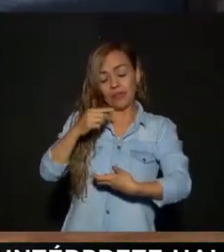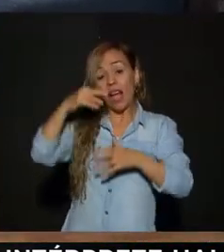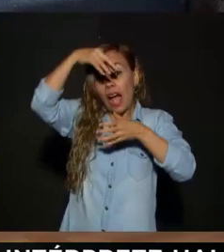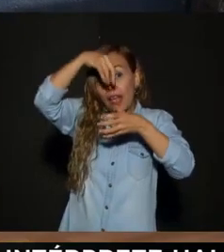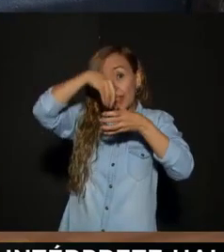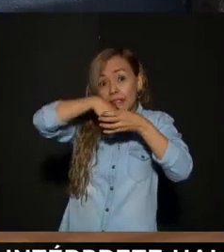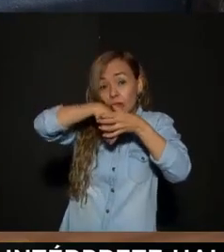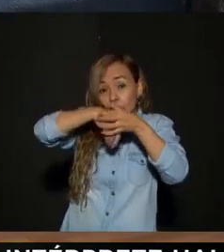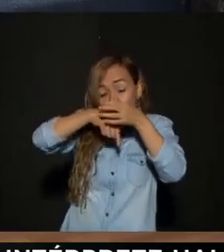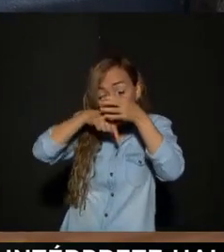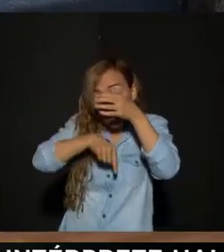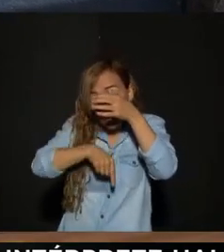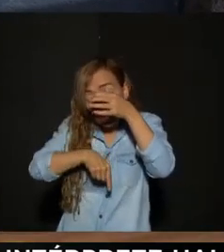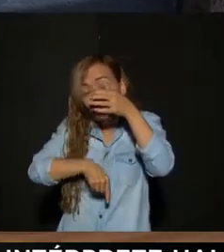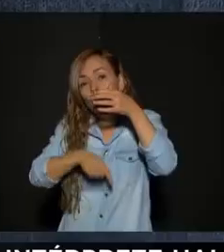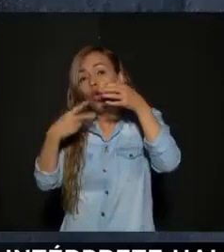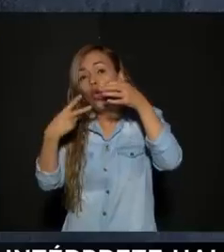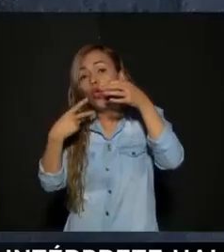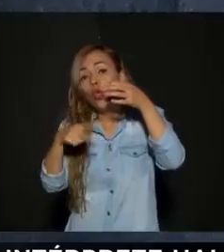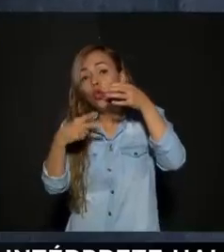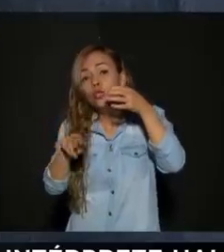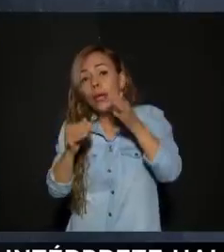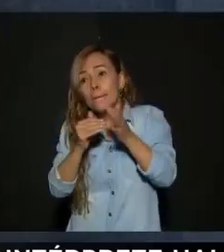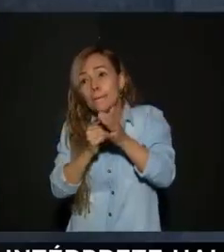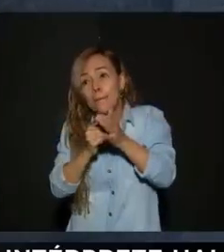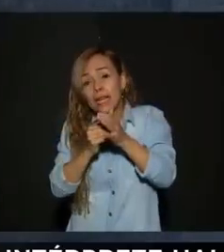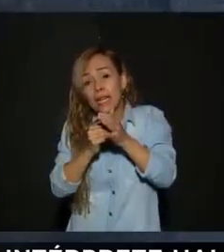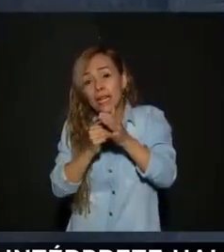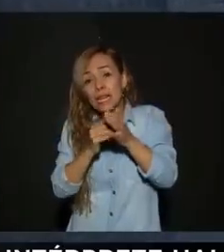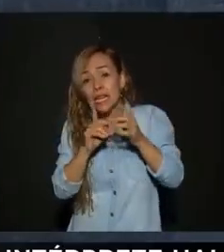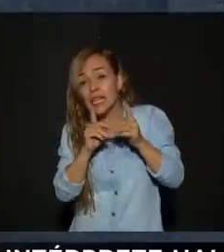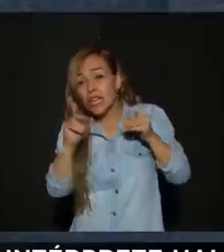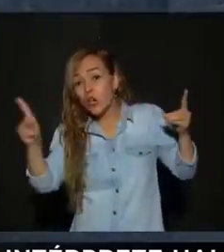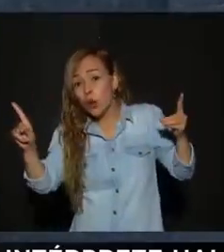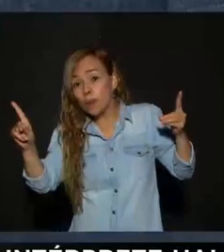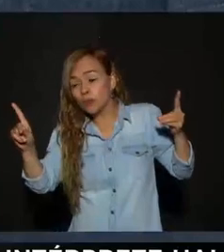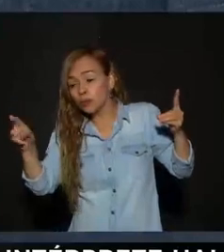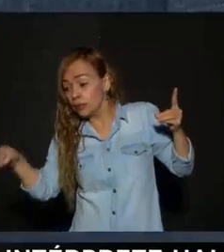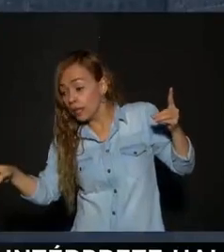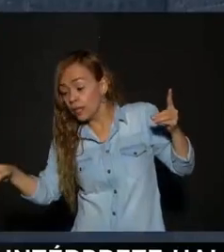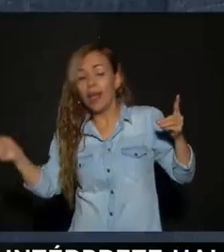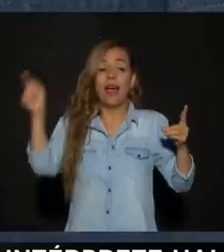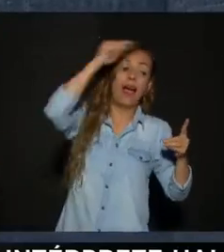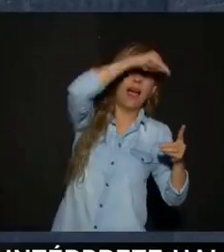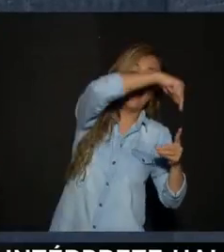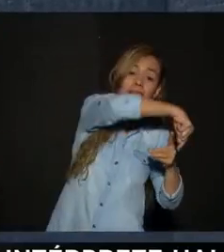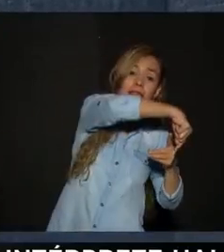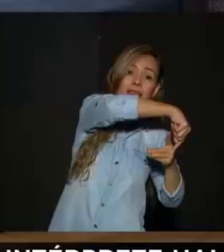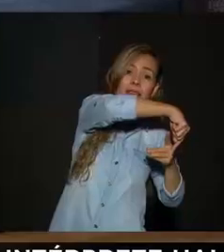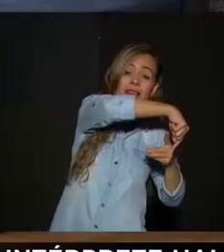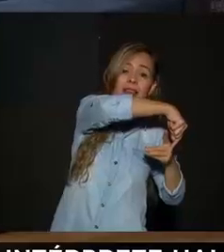Tierra, son 12.000 kilómetros de un lado al otro. Ese es de 800